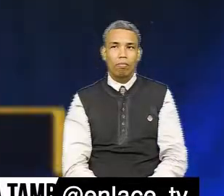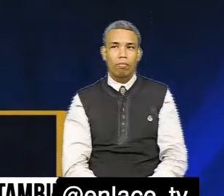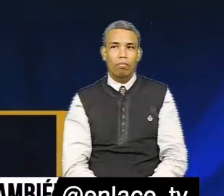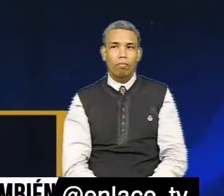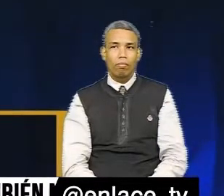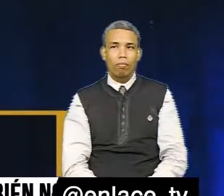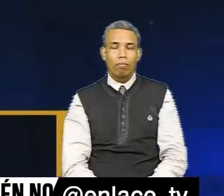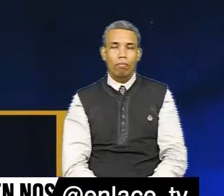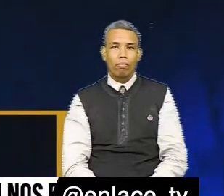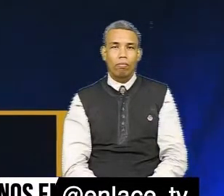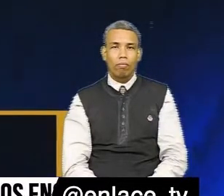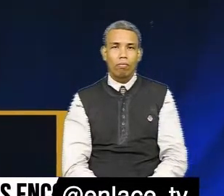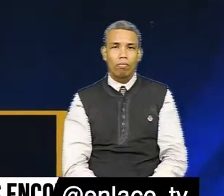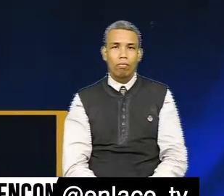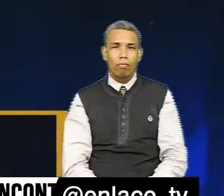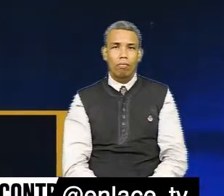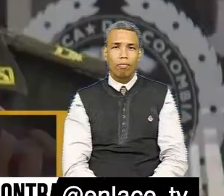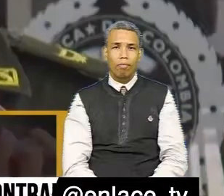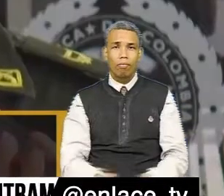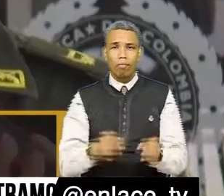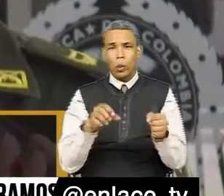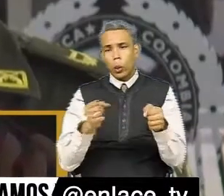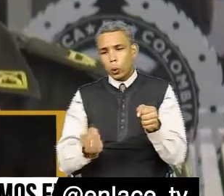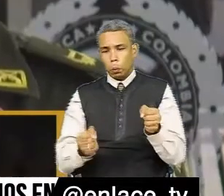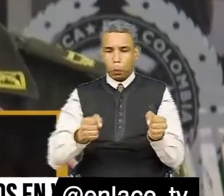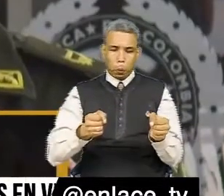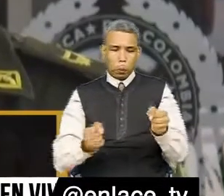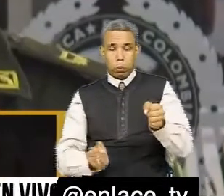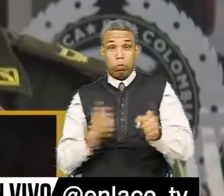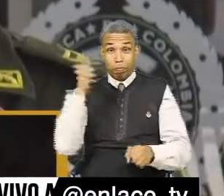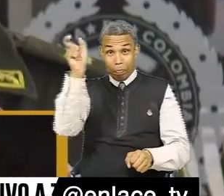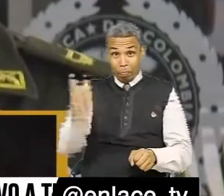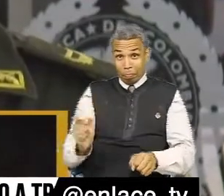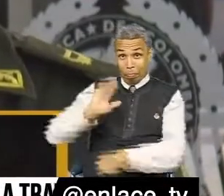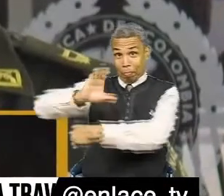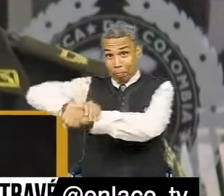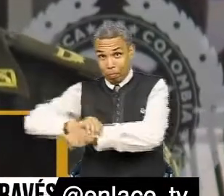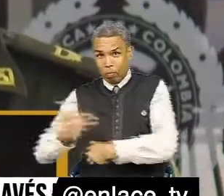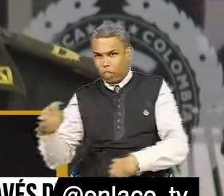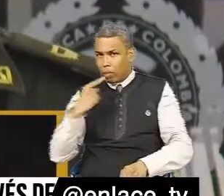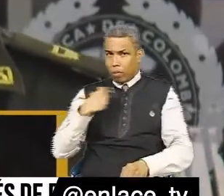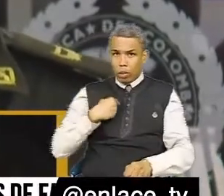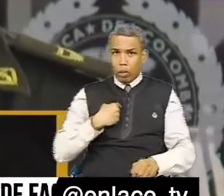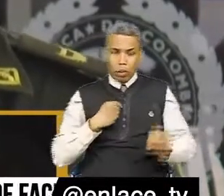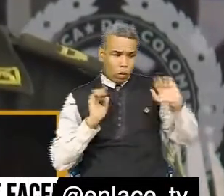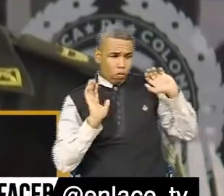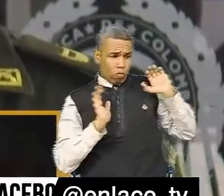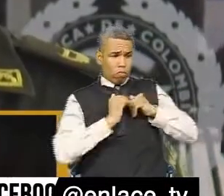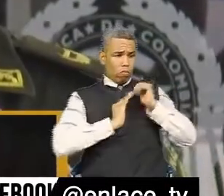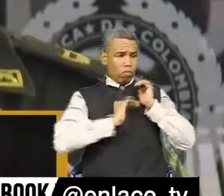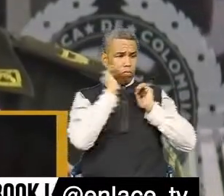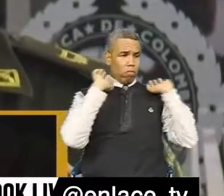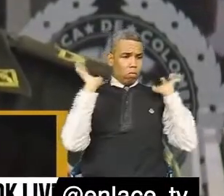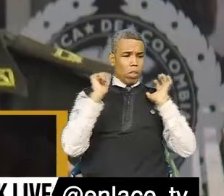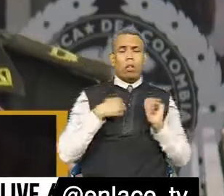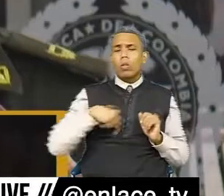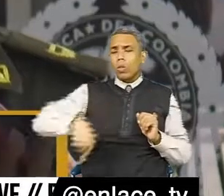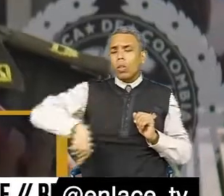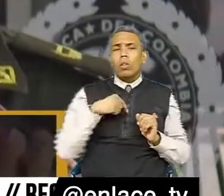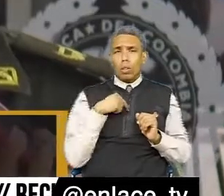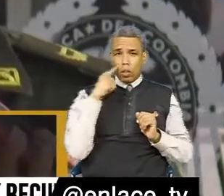esta persona pues manifiesta que tenía una ruta entre el ahora y bucaramanga pues que llevaba